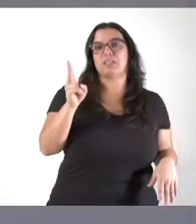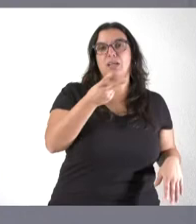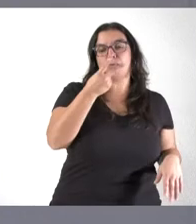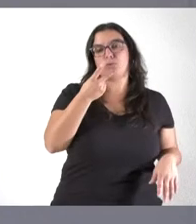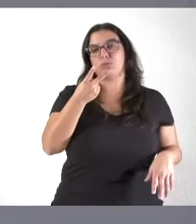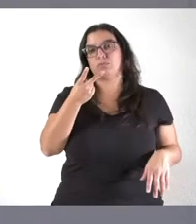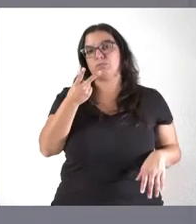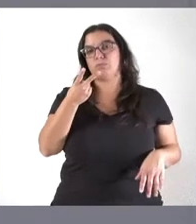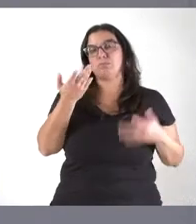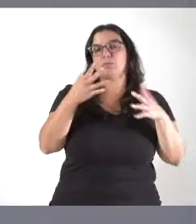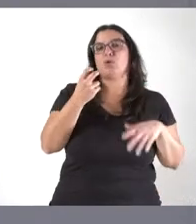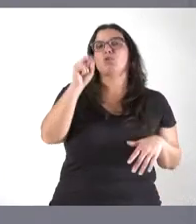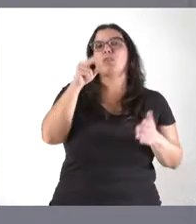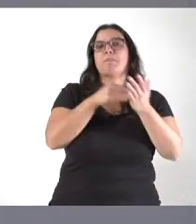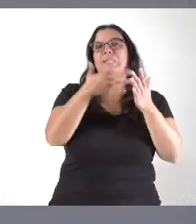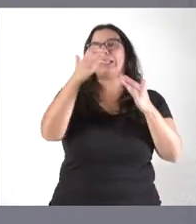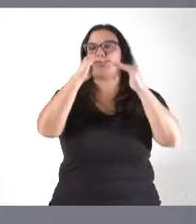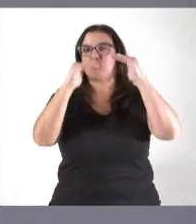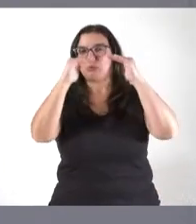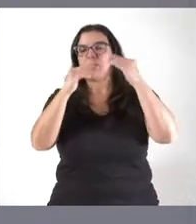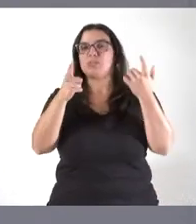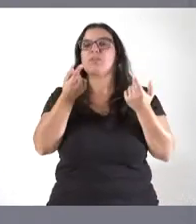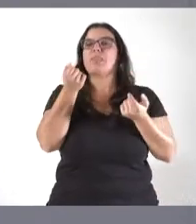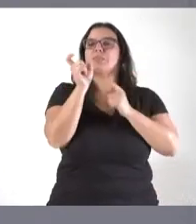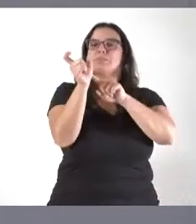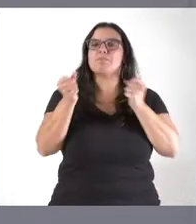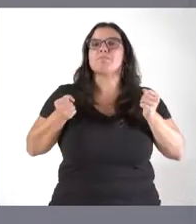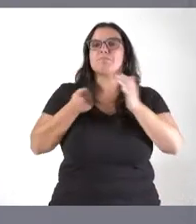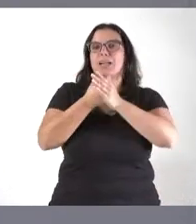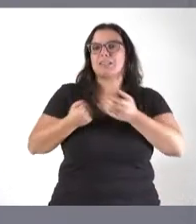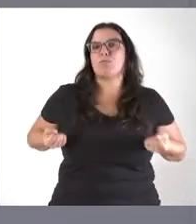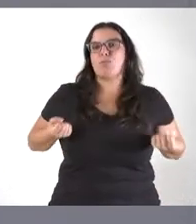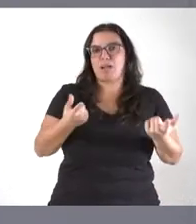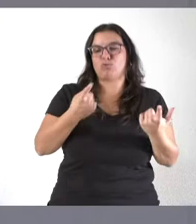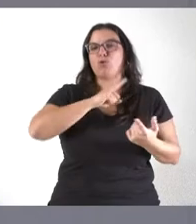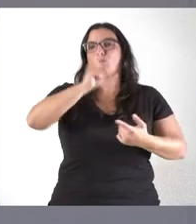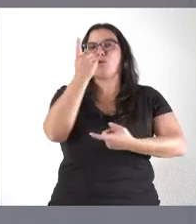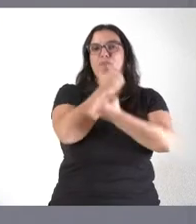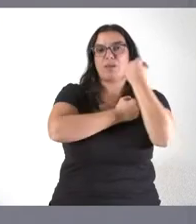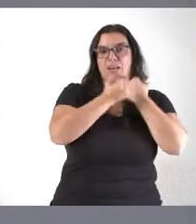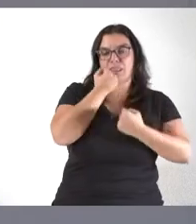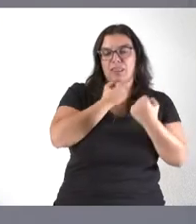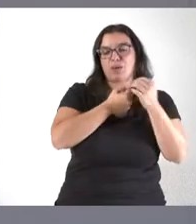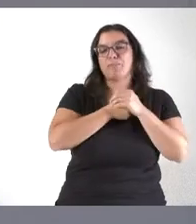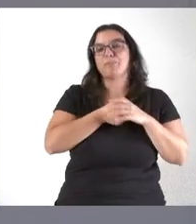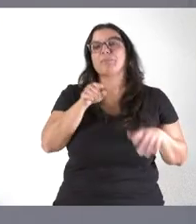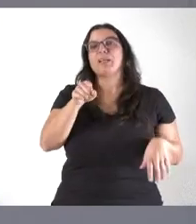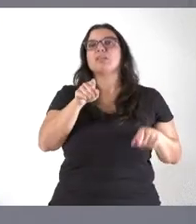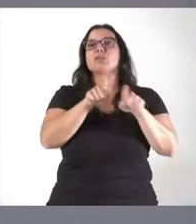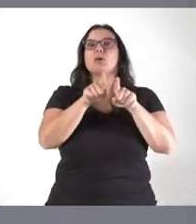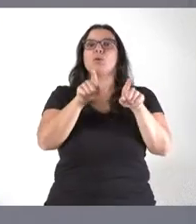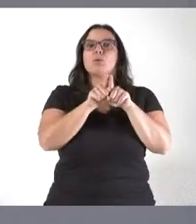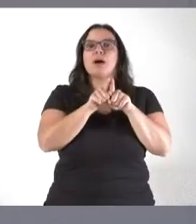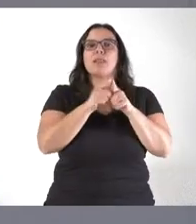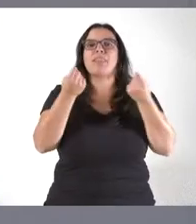12.500 millones de euros es la cifra que tendremos como límite de gasto no financiero saben ustedes que están los lazada del presupuesto porque aquí habrá que